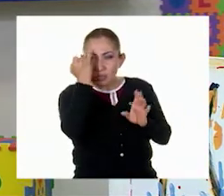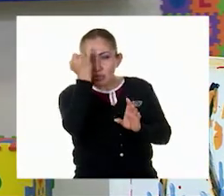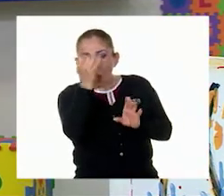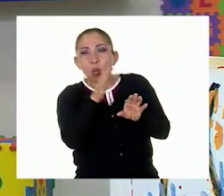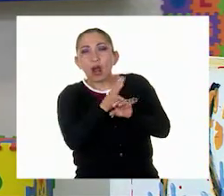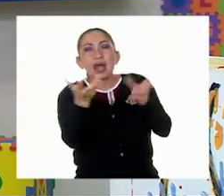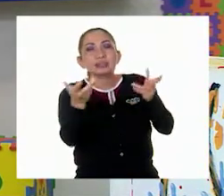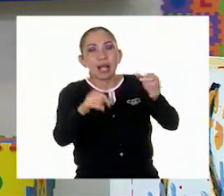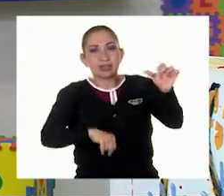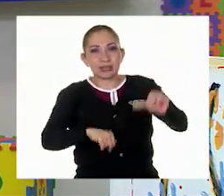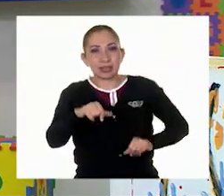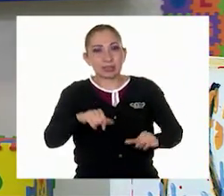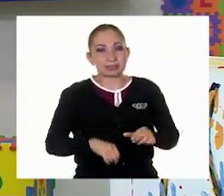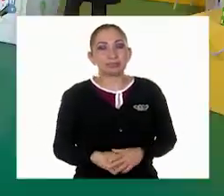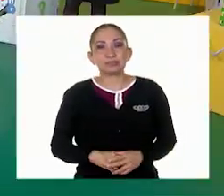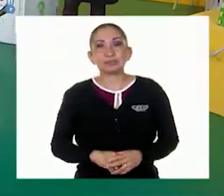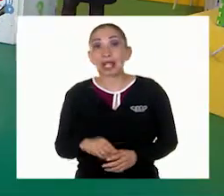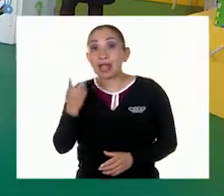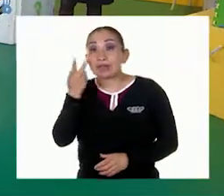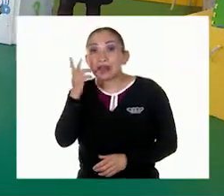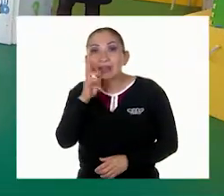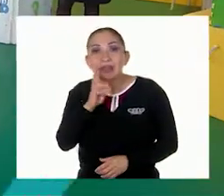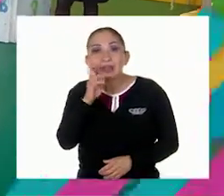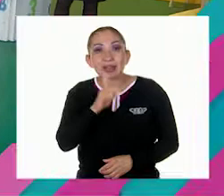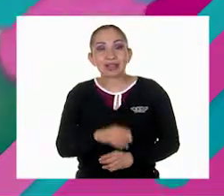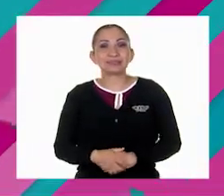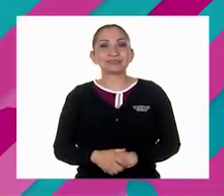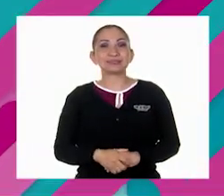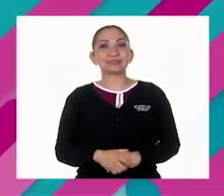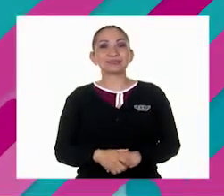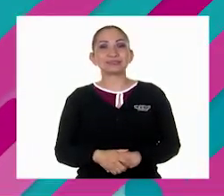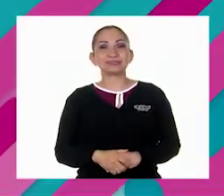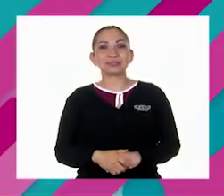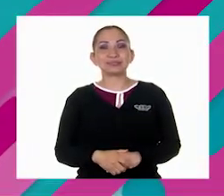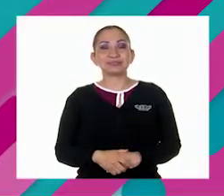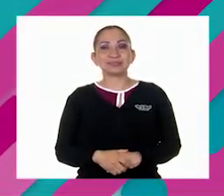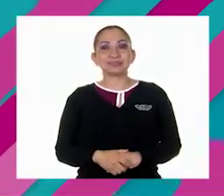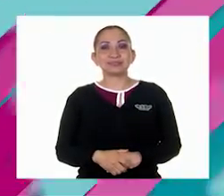qué acciones realizar. Ay, a ver. Vamos a verlo. Vamos.